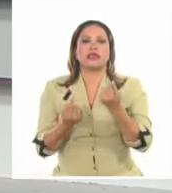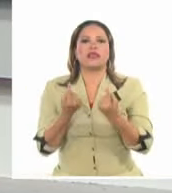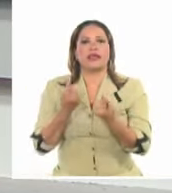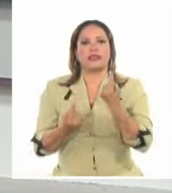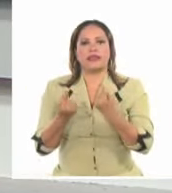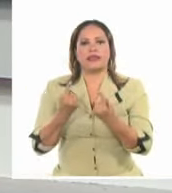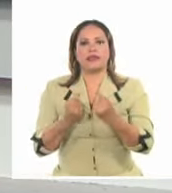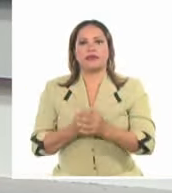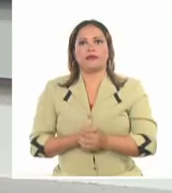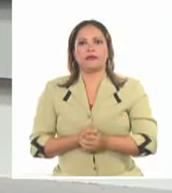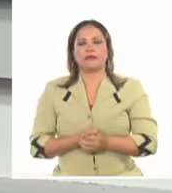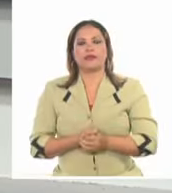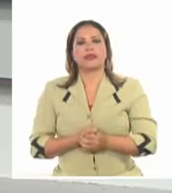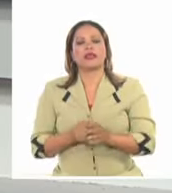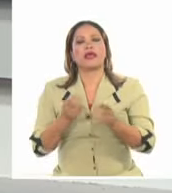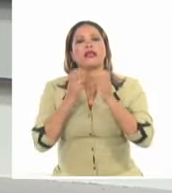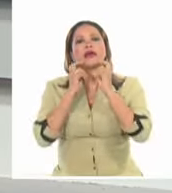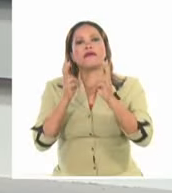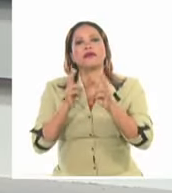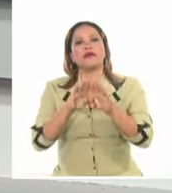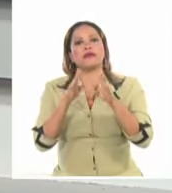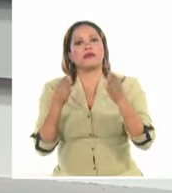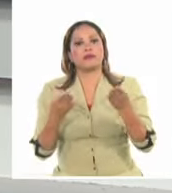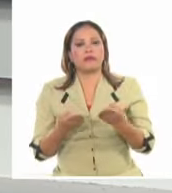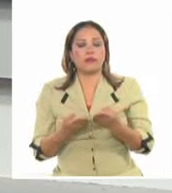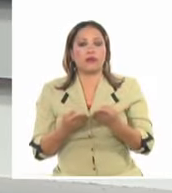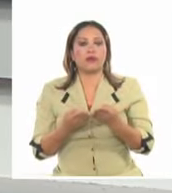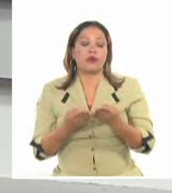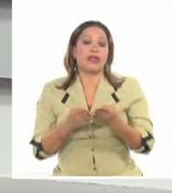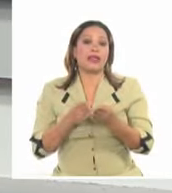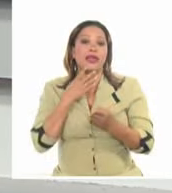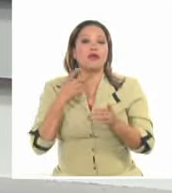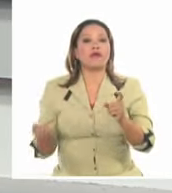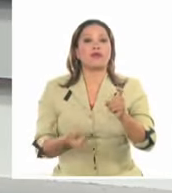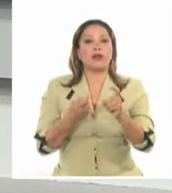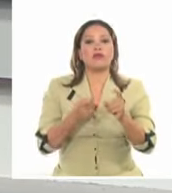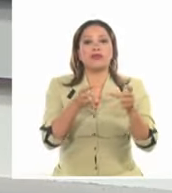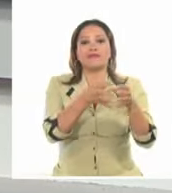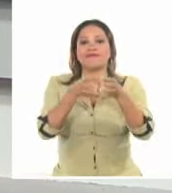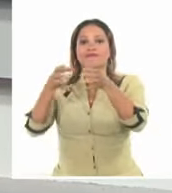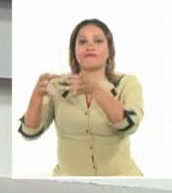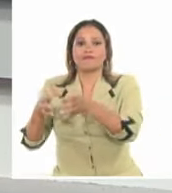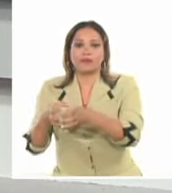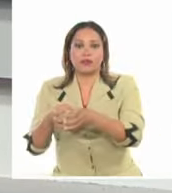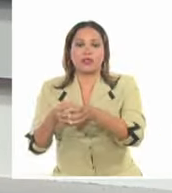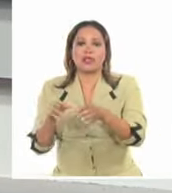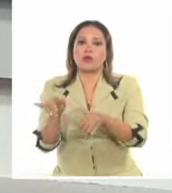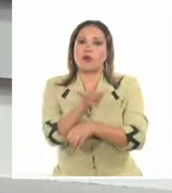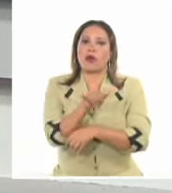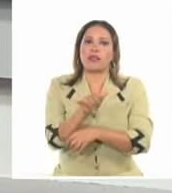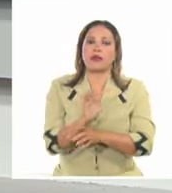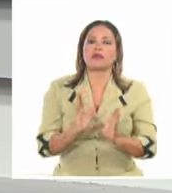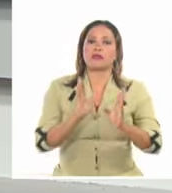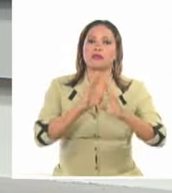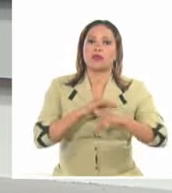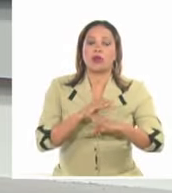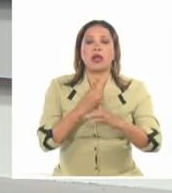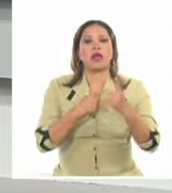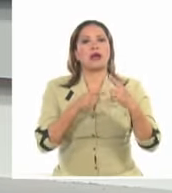vida política o mundana. Y lo peor es que es una lucha de extremos sumamente desigual, donde cual